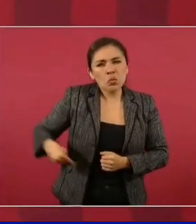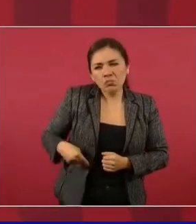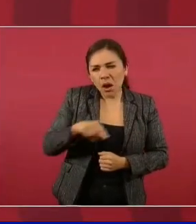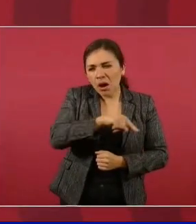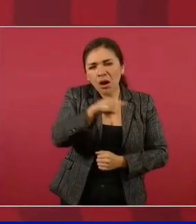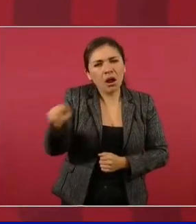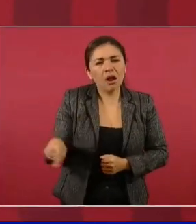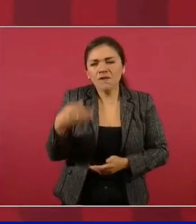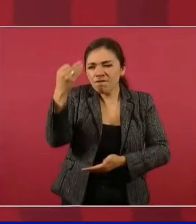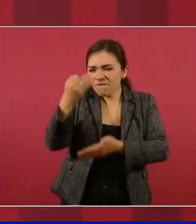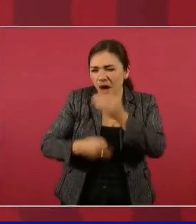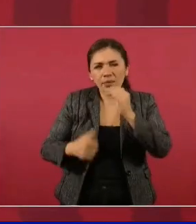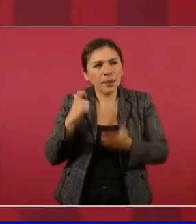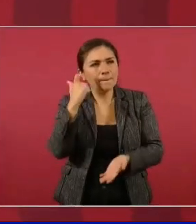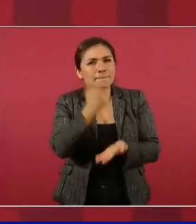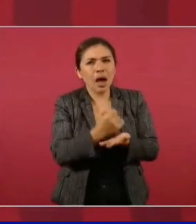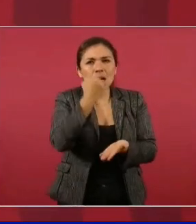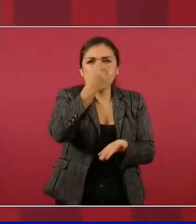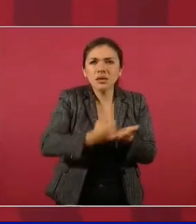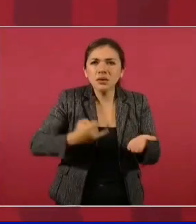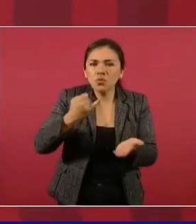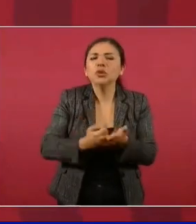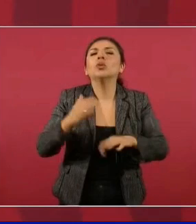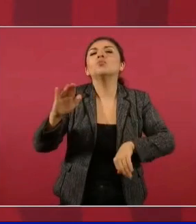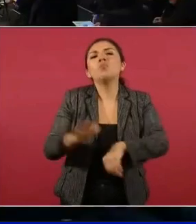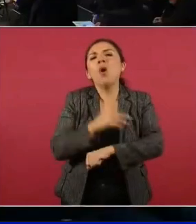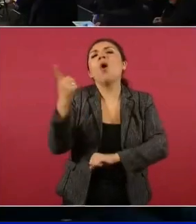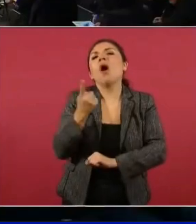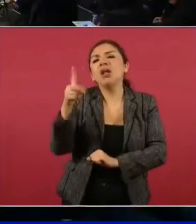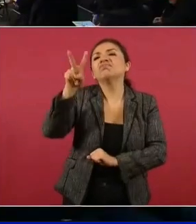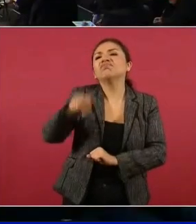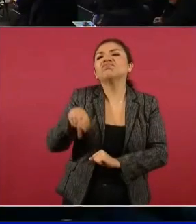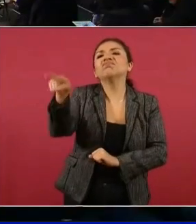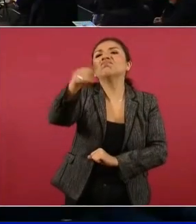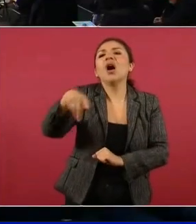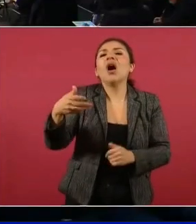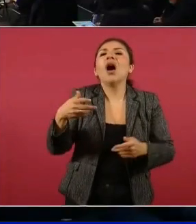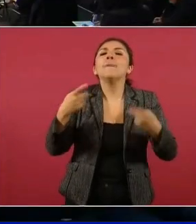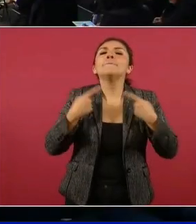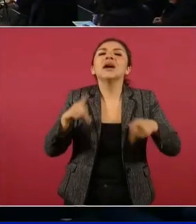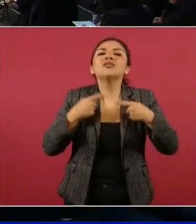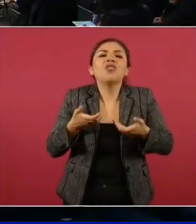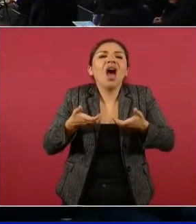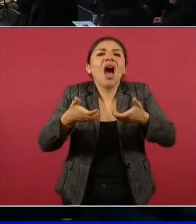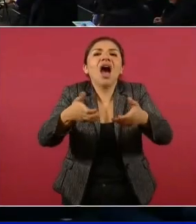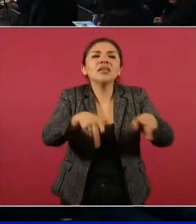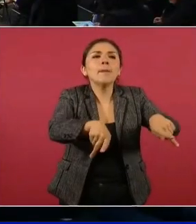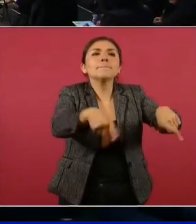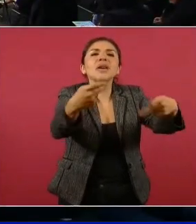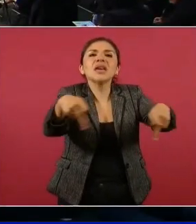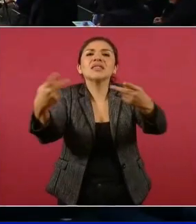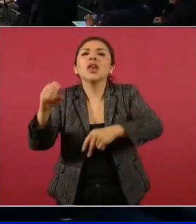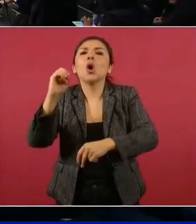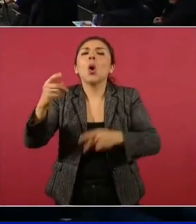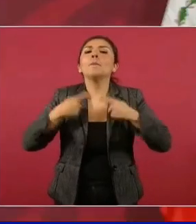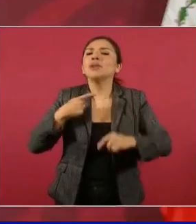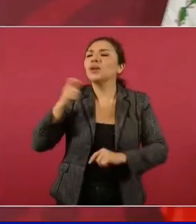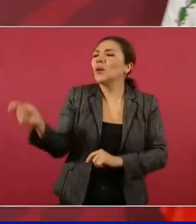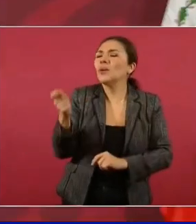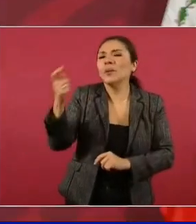recaudación a los vendedores ambulantes, a los acomodadores de carros,